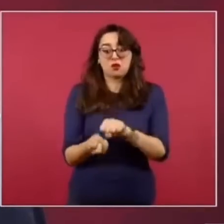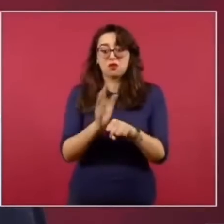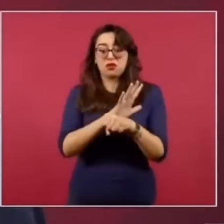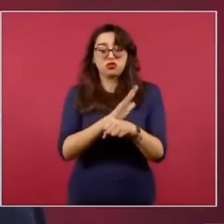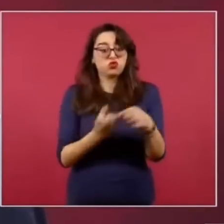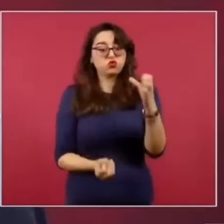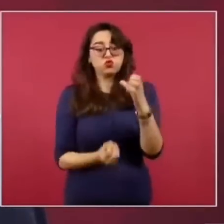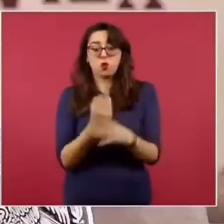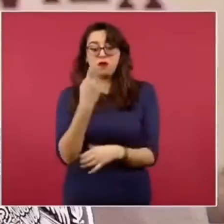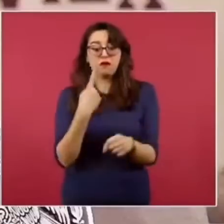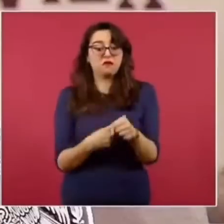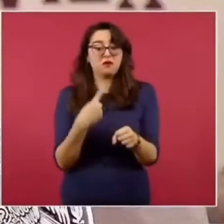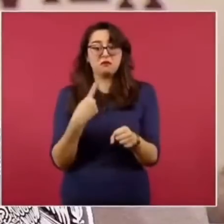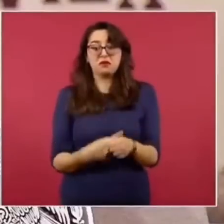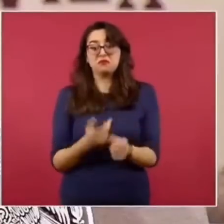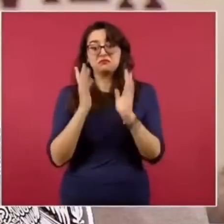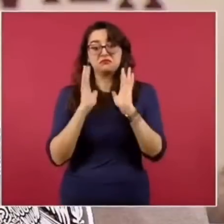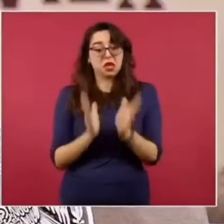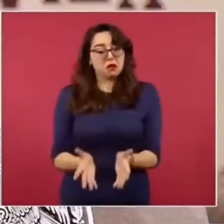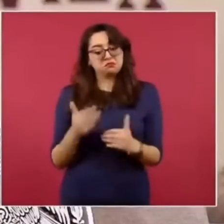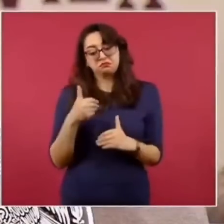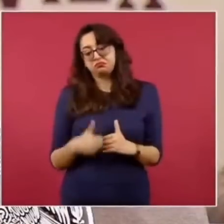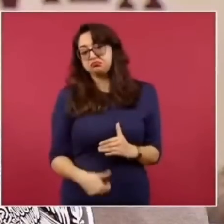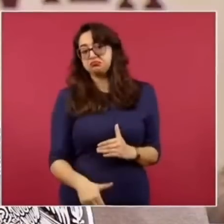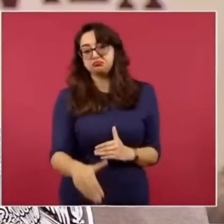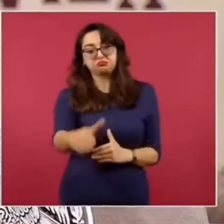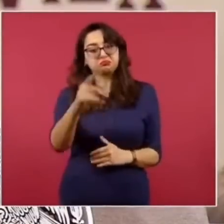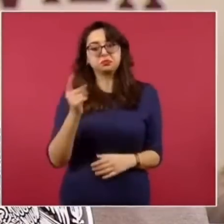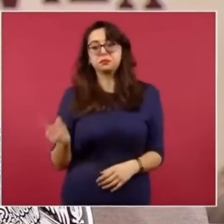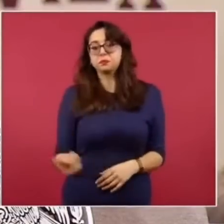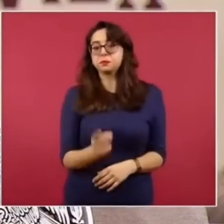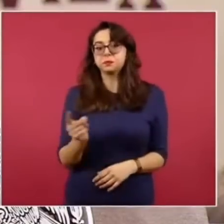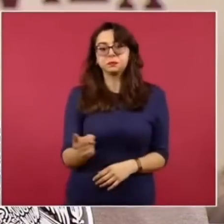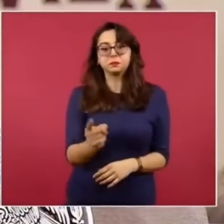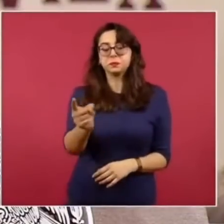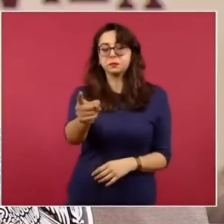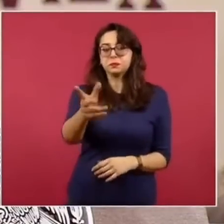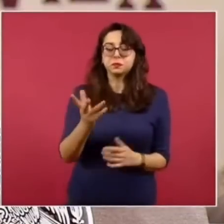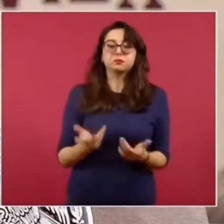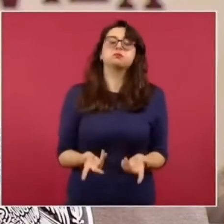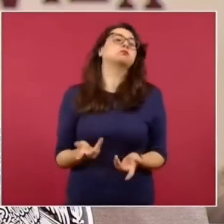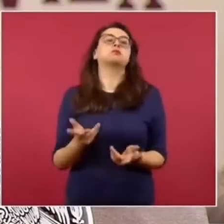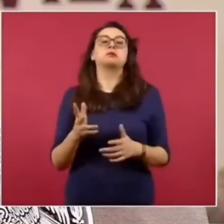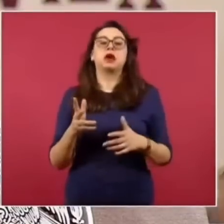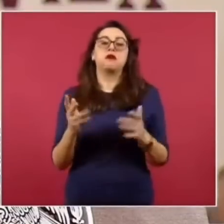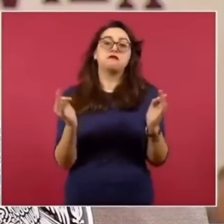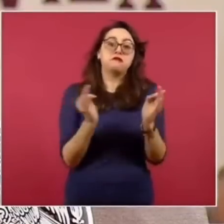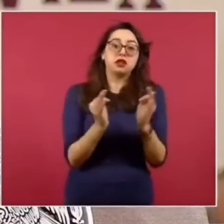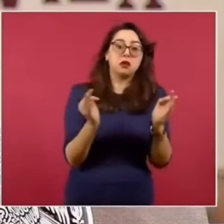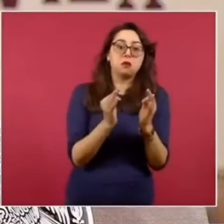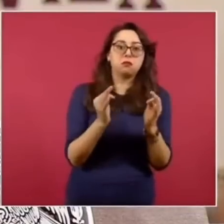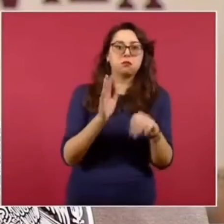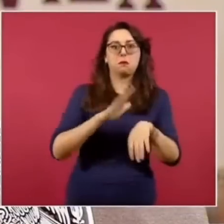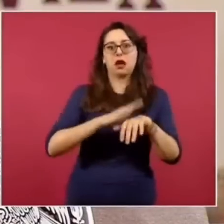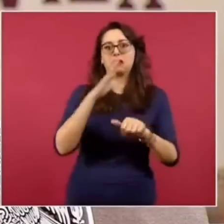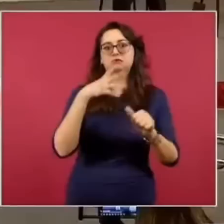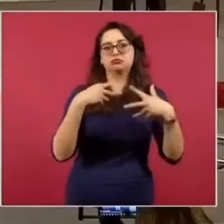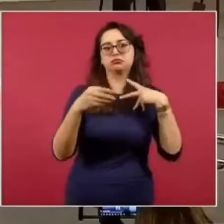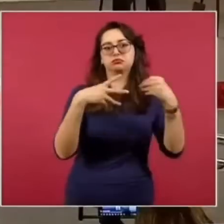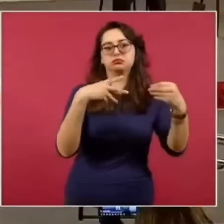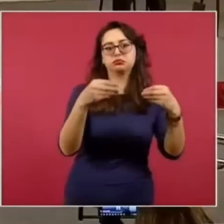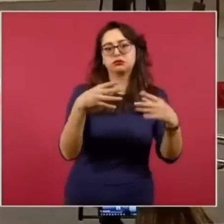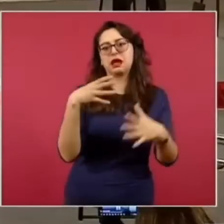respiratorios que predominan en el periodo frío y tienen menor actividad de transmisión en la temporada de